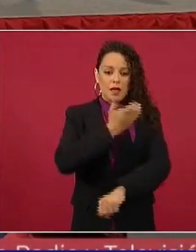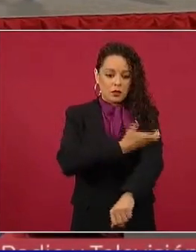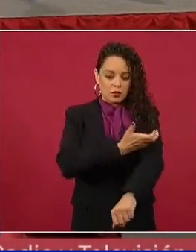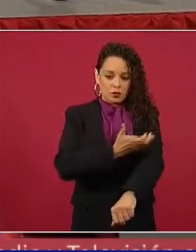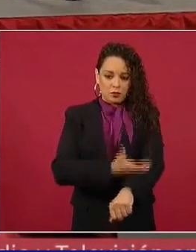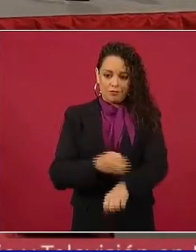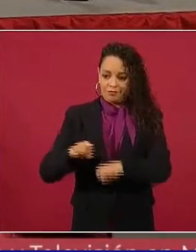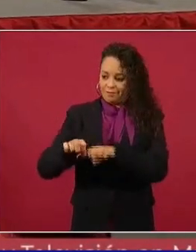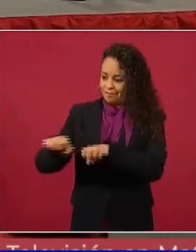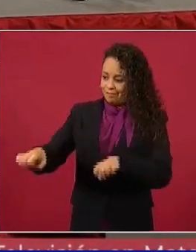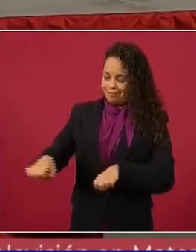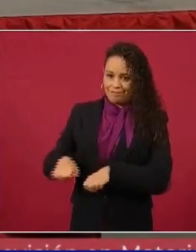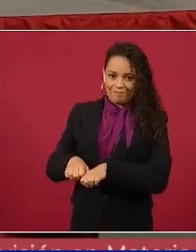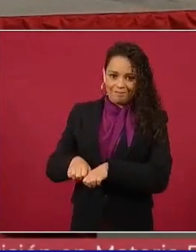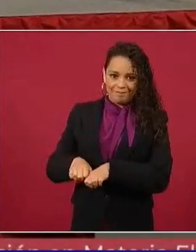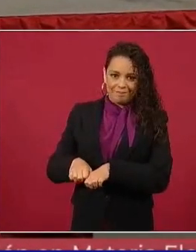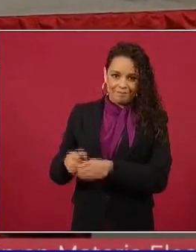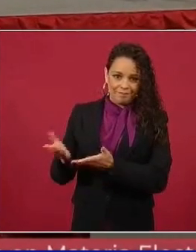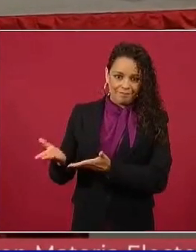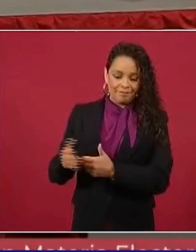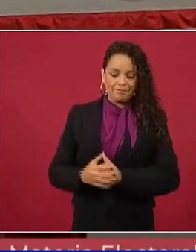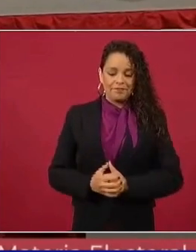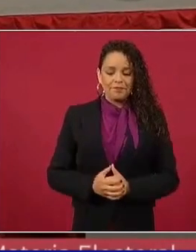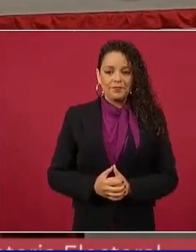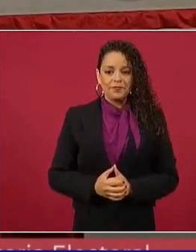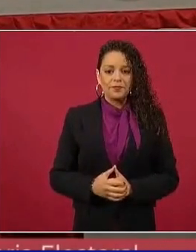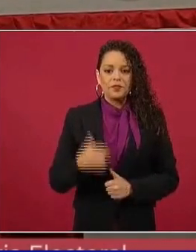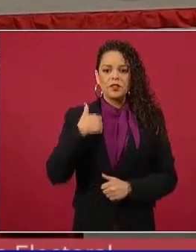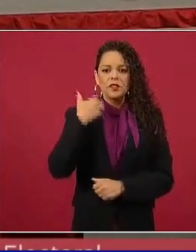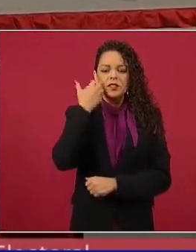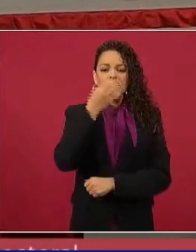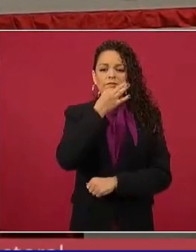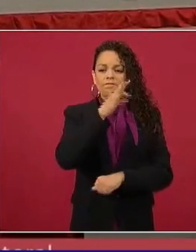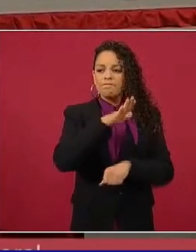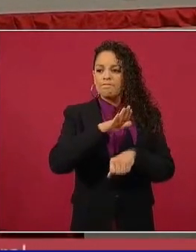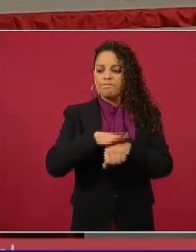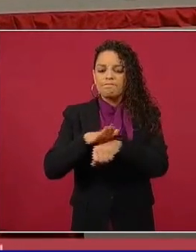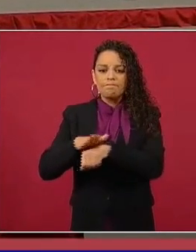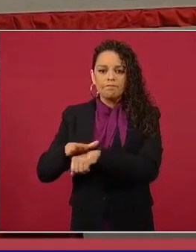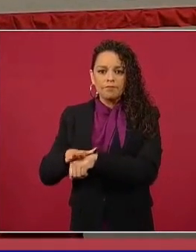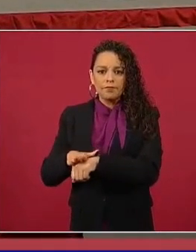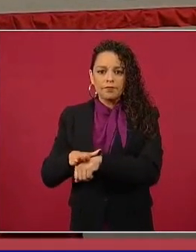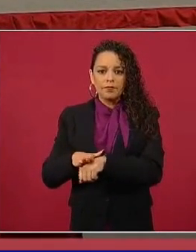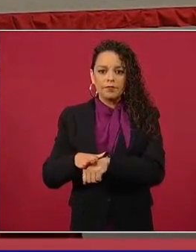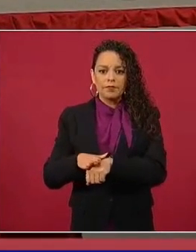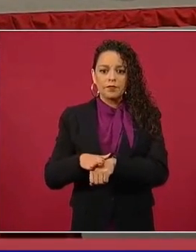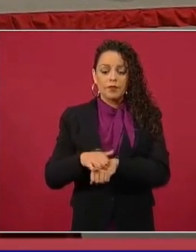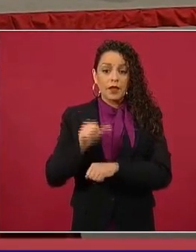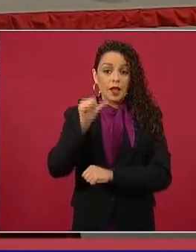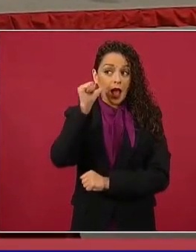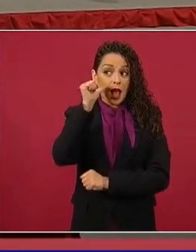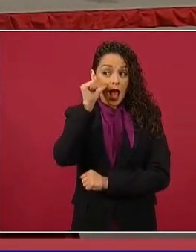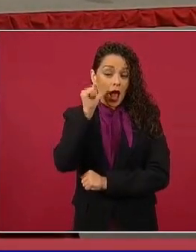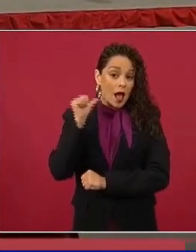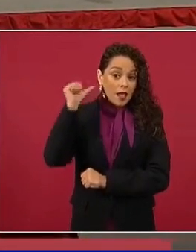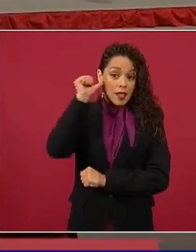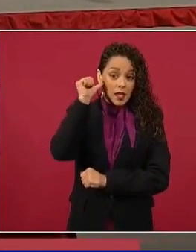gabinete e informar que en el transcurso del día de ayer